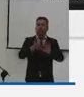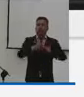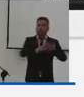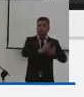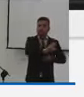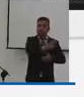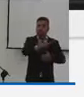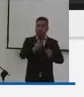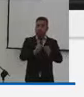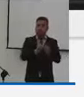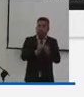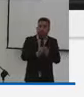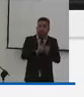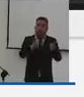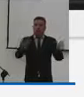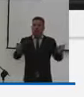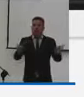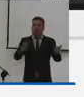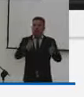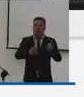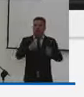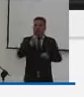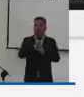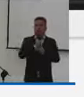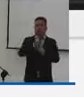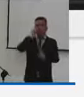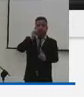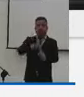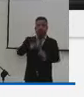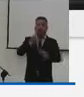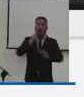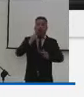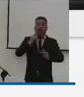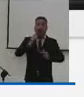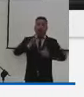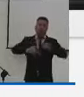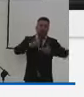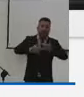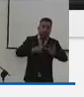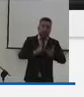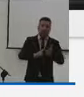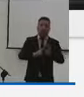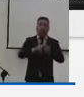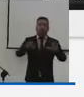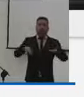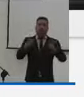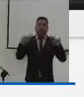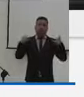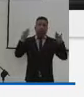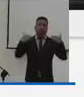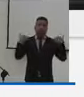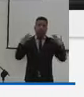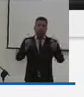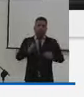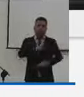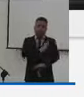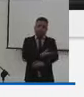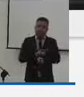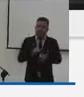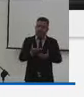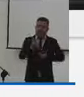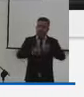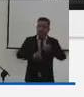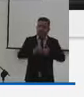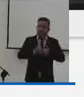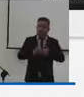y se amplía el trabajo hacia la recreación, hacia la actividad física y se fortalece todo lo